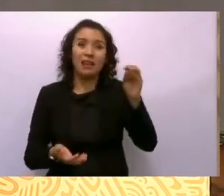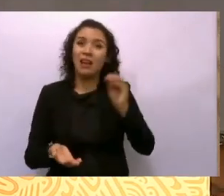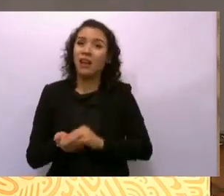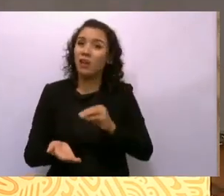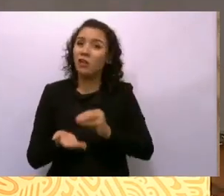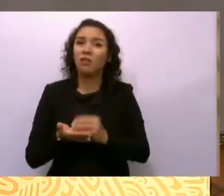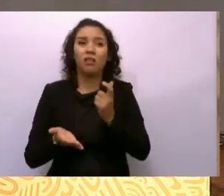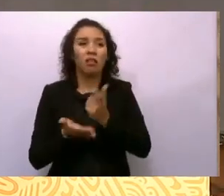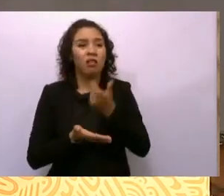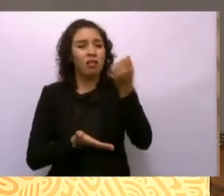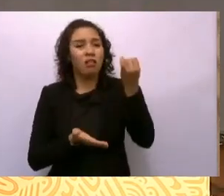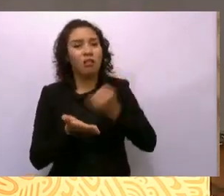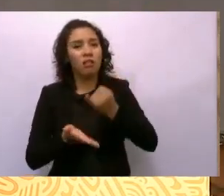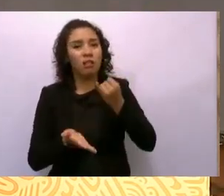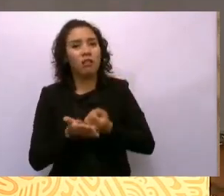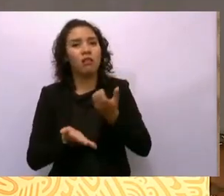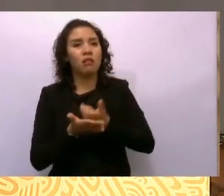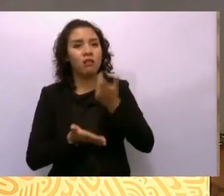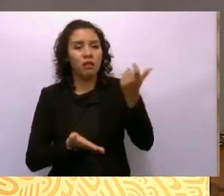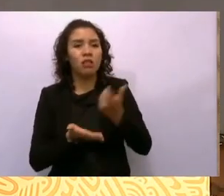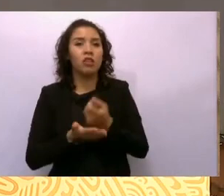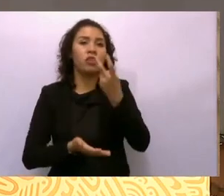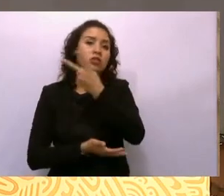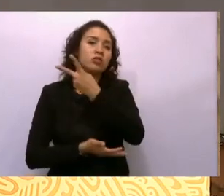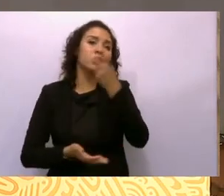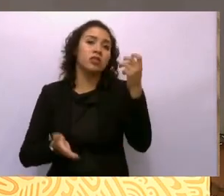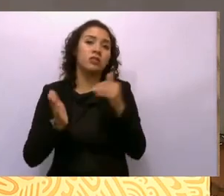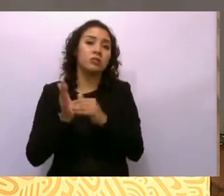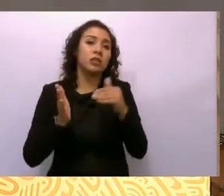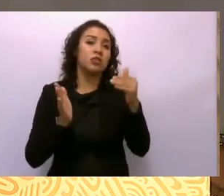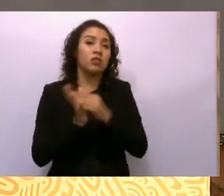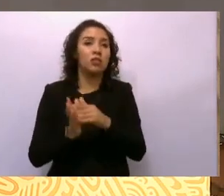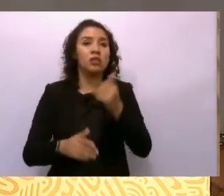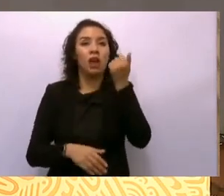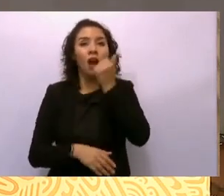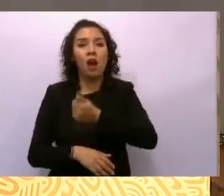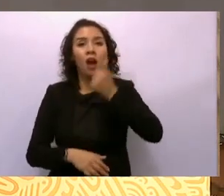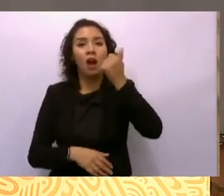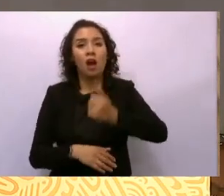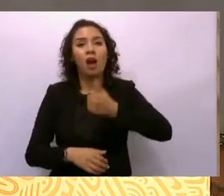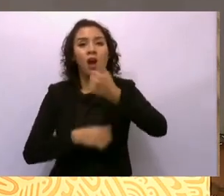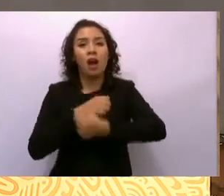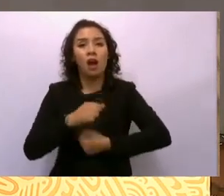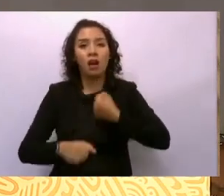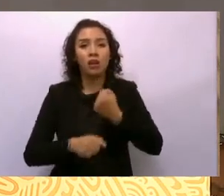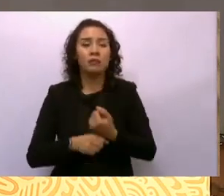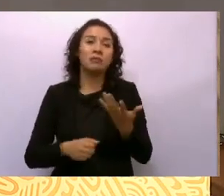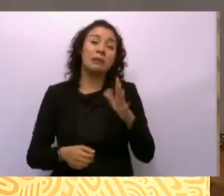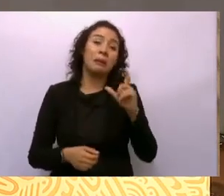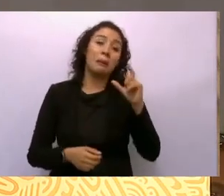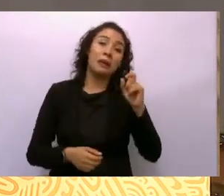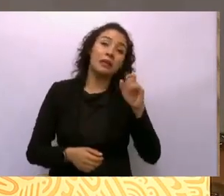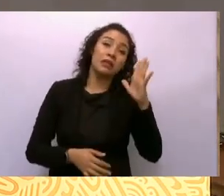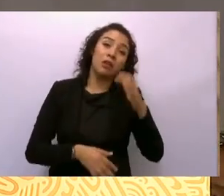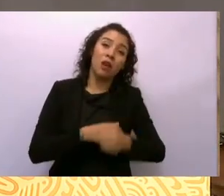pagar 200 millones de pesos cada año durante 20, 25 años.